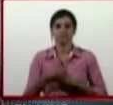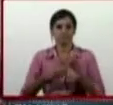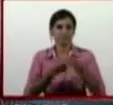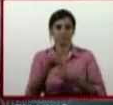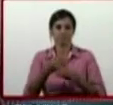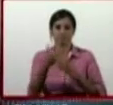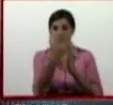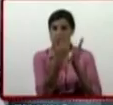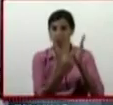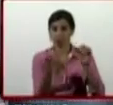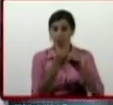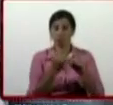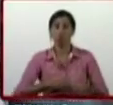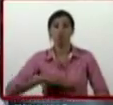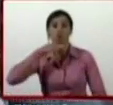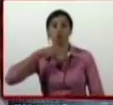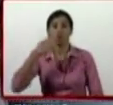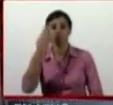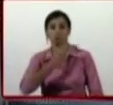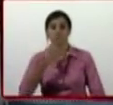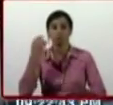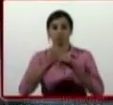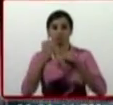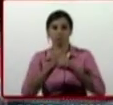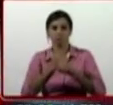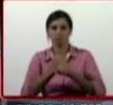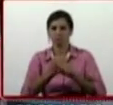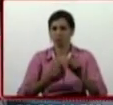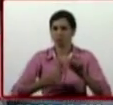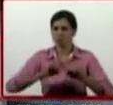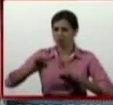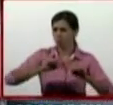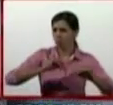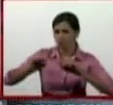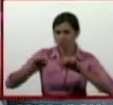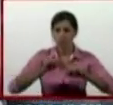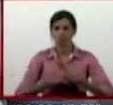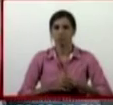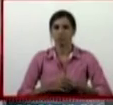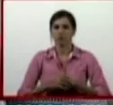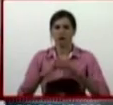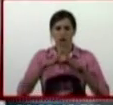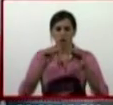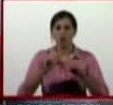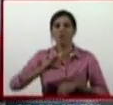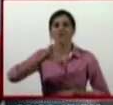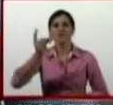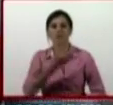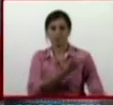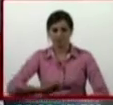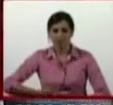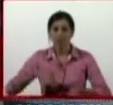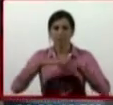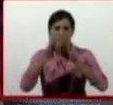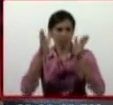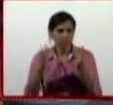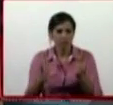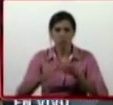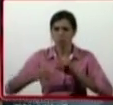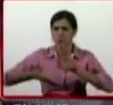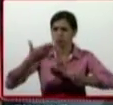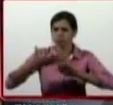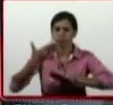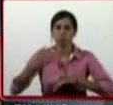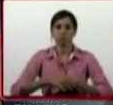agenda intensa de trabajo para desplegar a todos los vicepresidentes, ministros, yo entrando